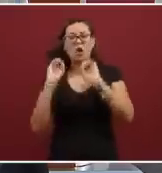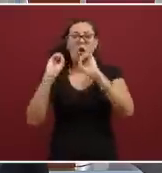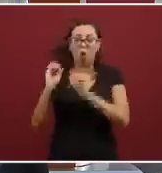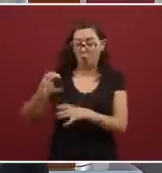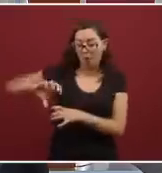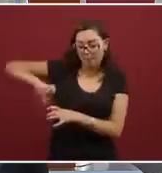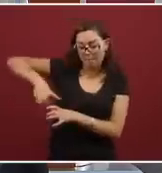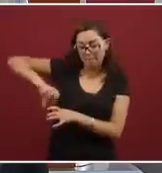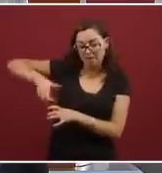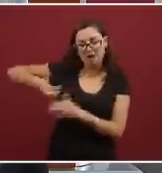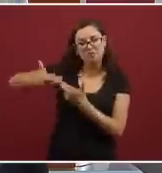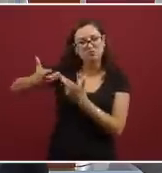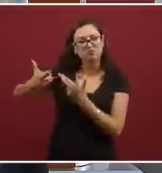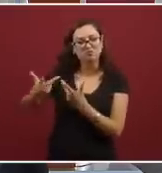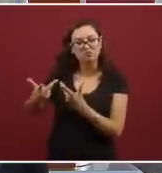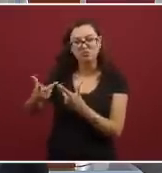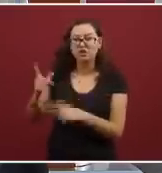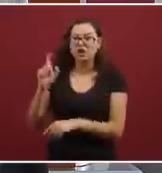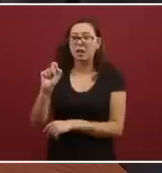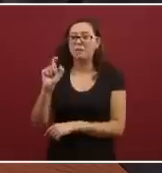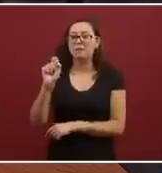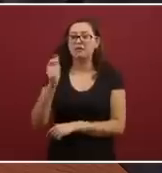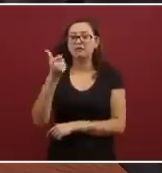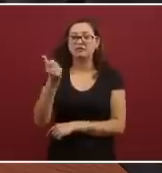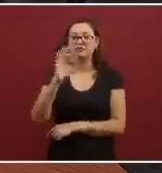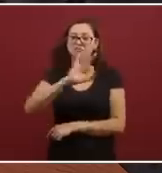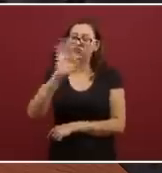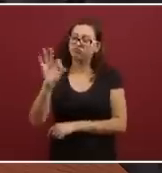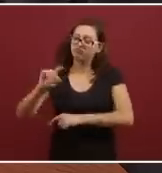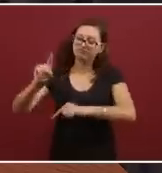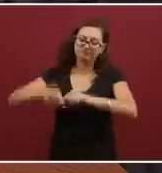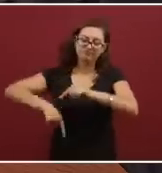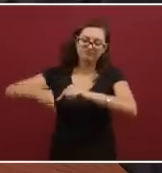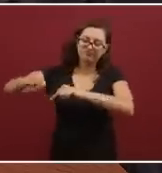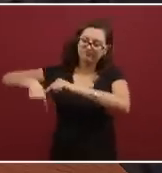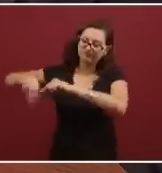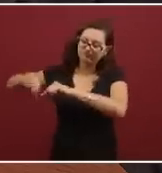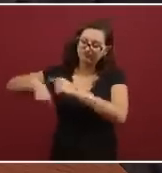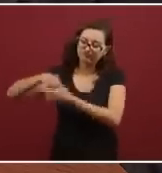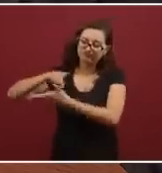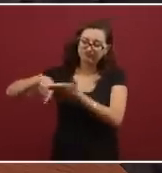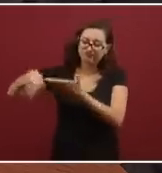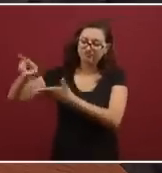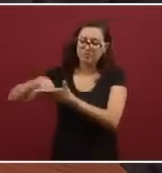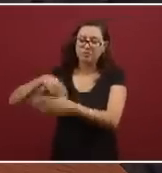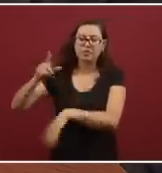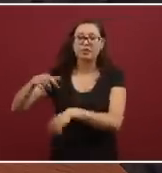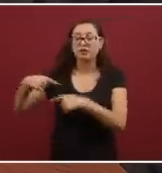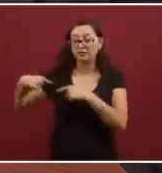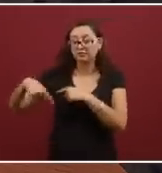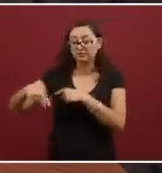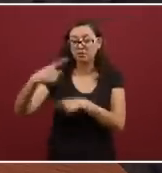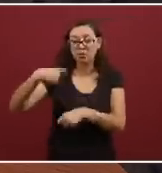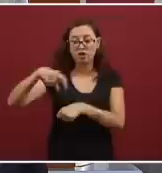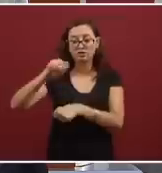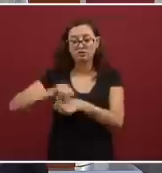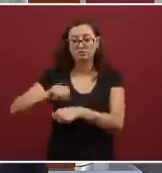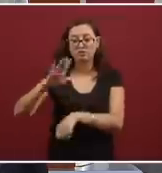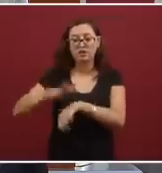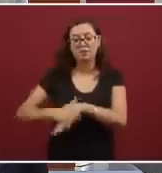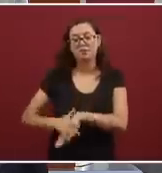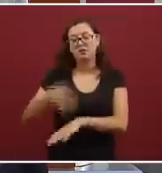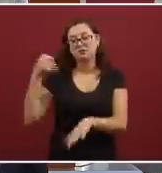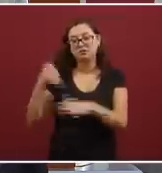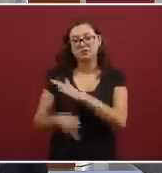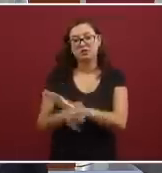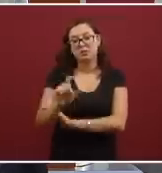eso inmovilizamos 26% de todos los cilindros. Y en un operativo más intenso esta semana,